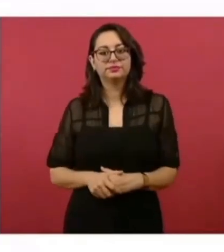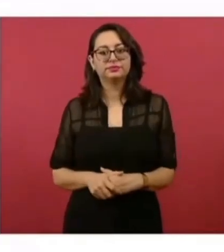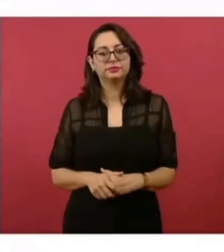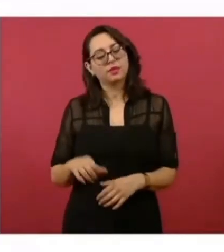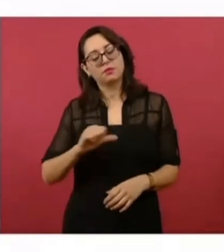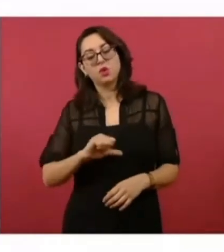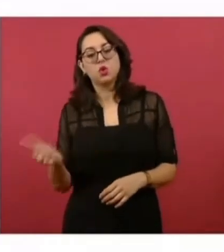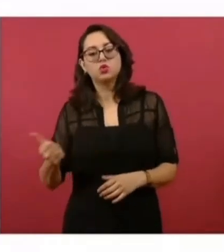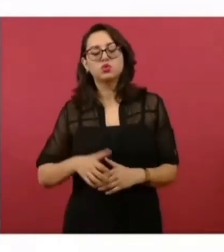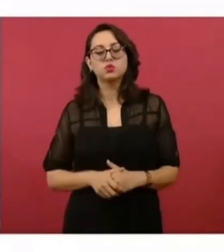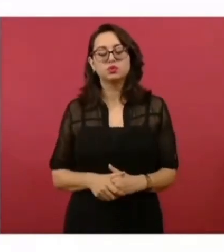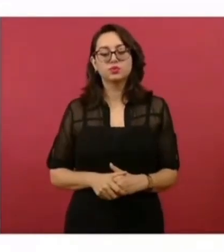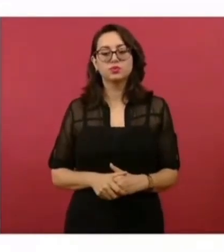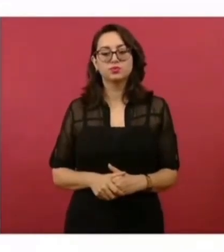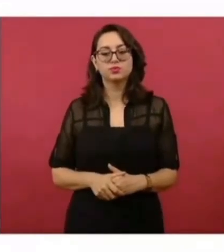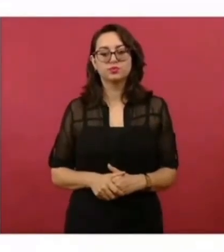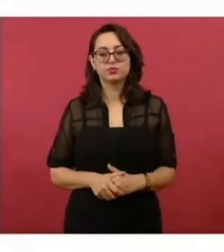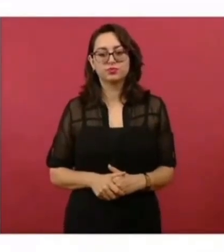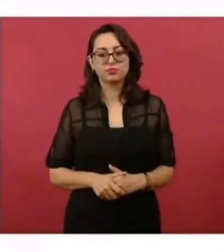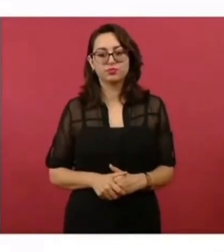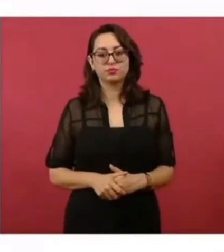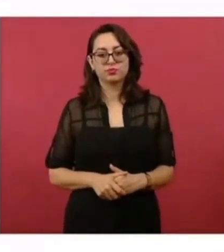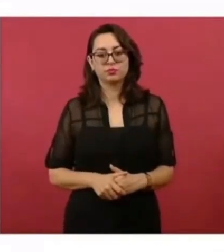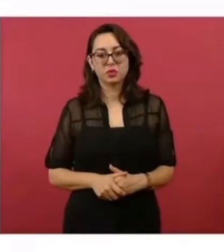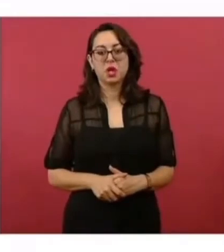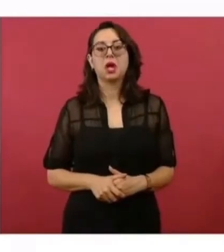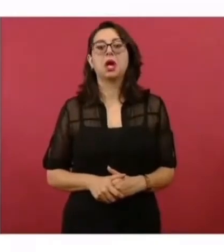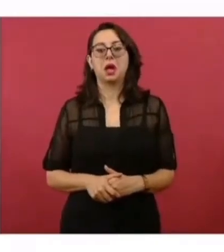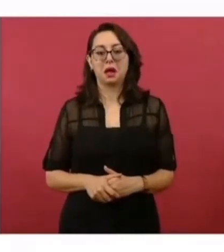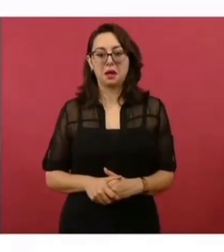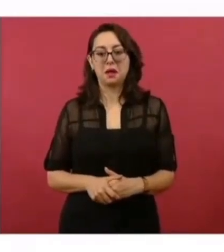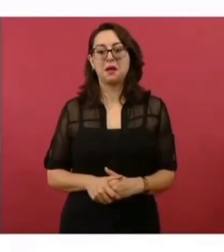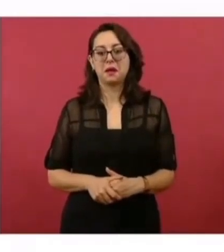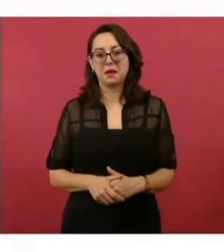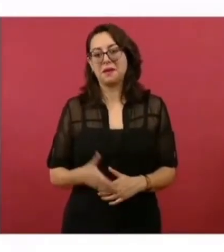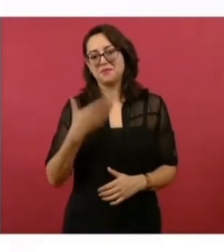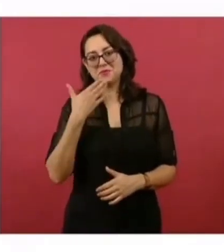Excelsior. Ah, pues también es buena la nota.